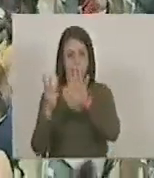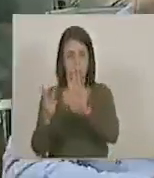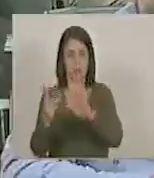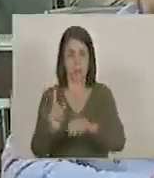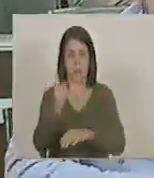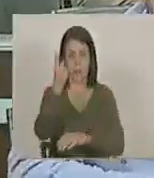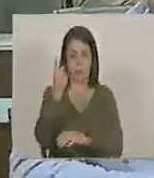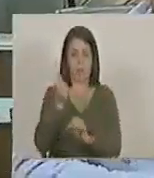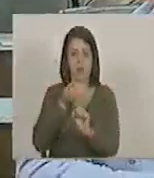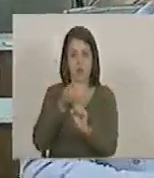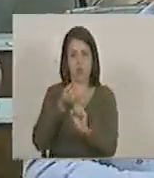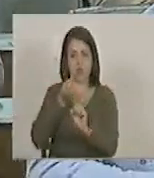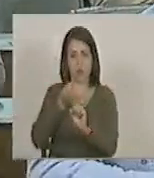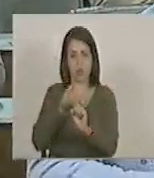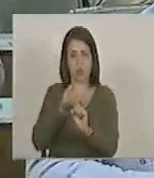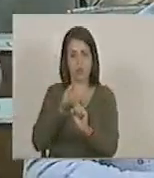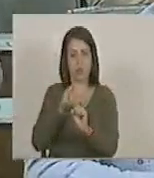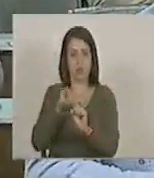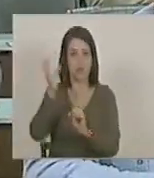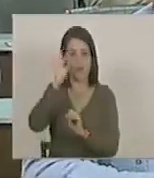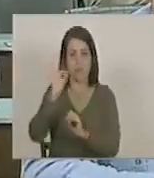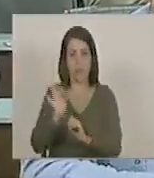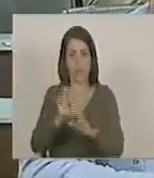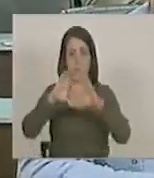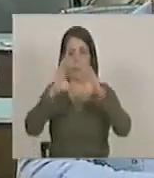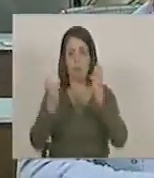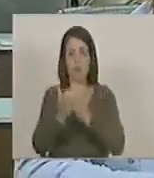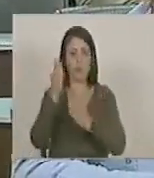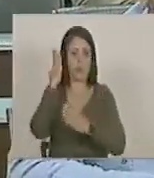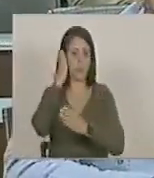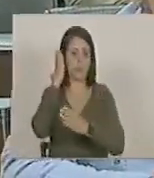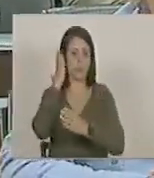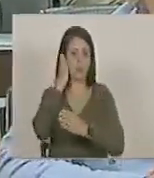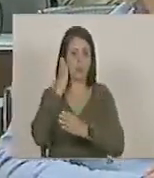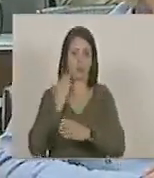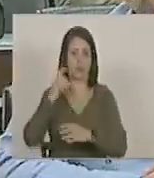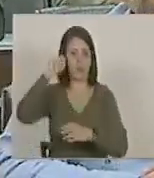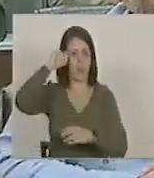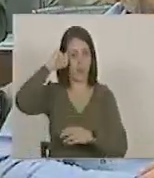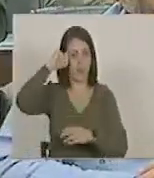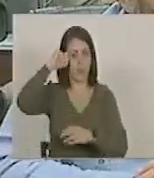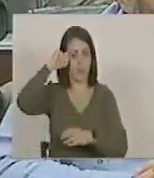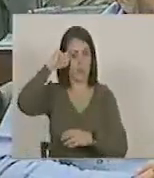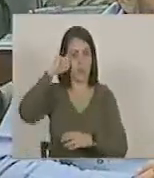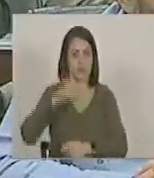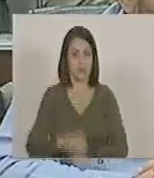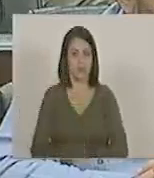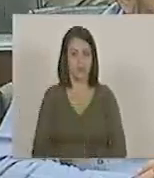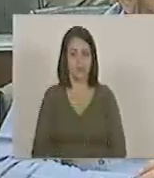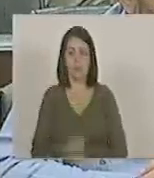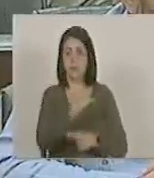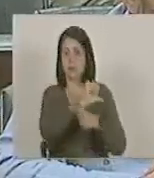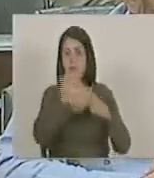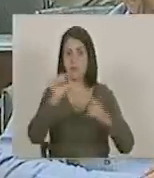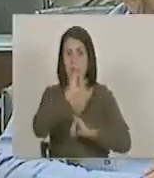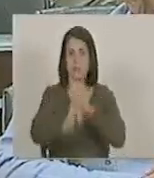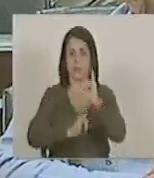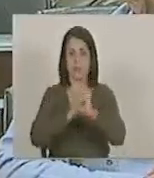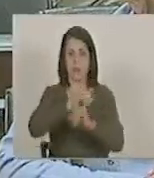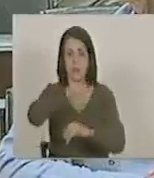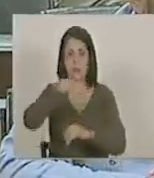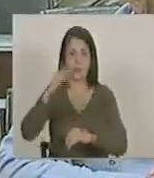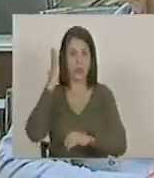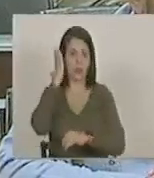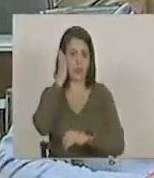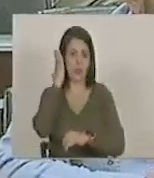el primer congreso de la Federación Mundial de Sordos, se conmemora la Semana Internacional de las